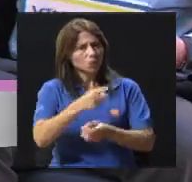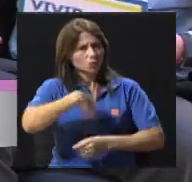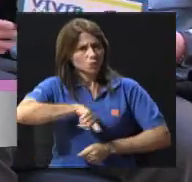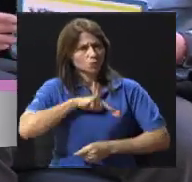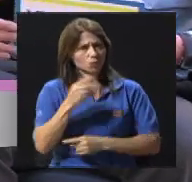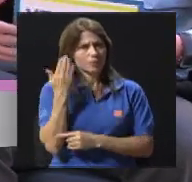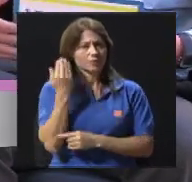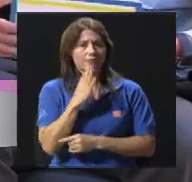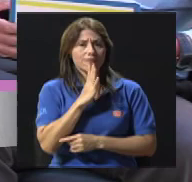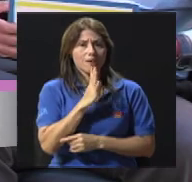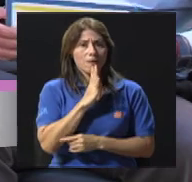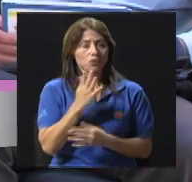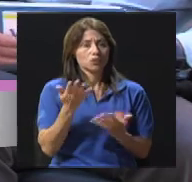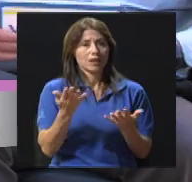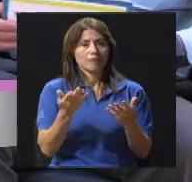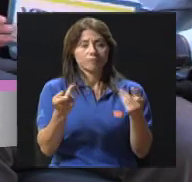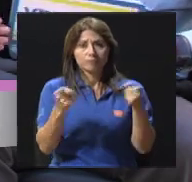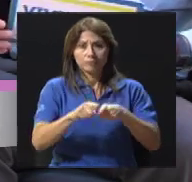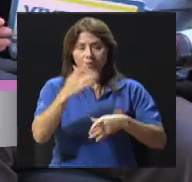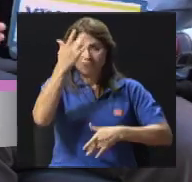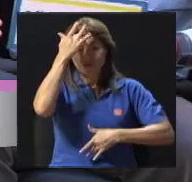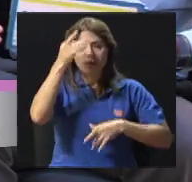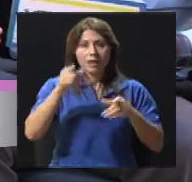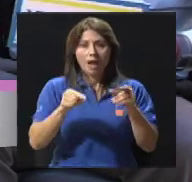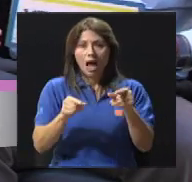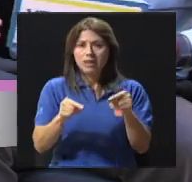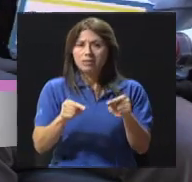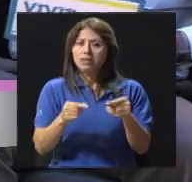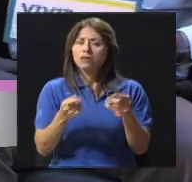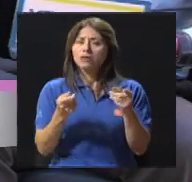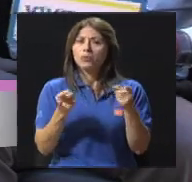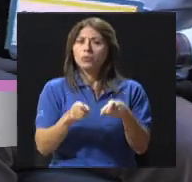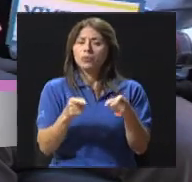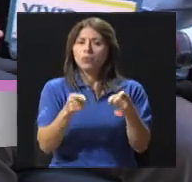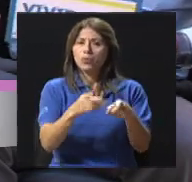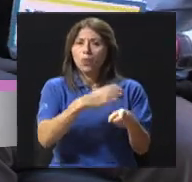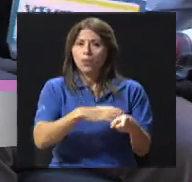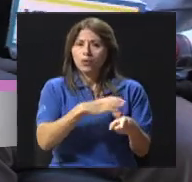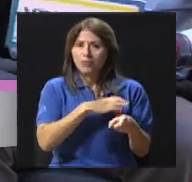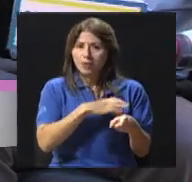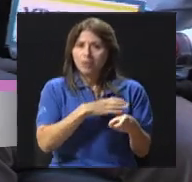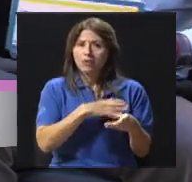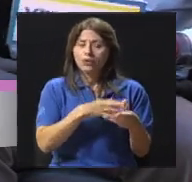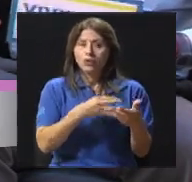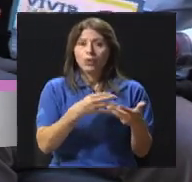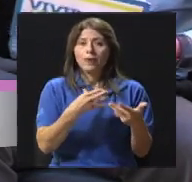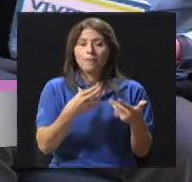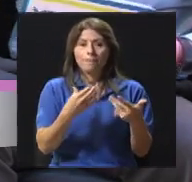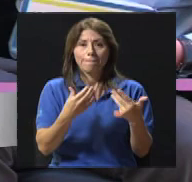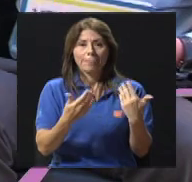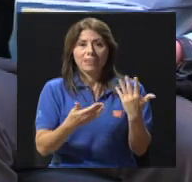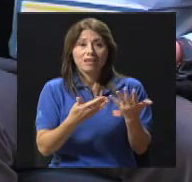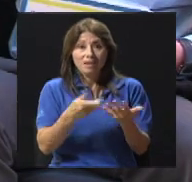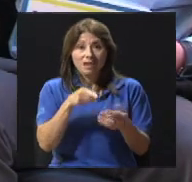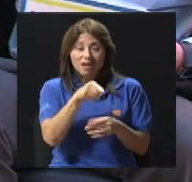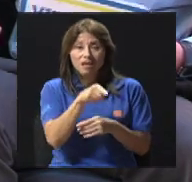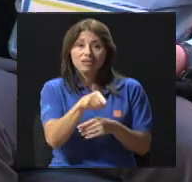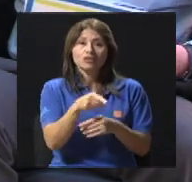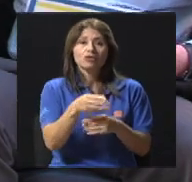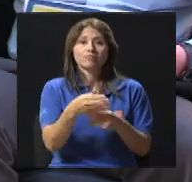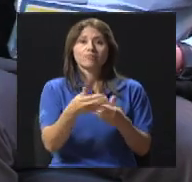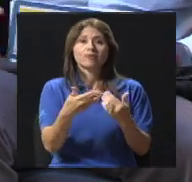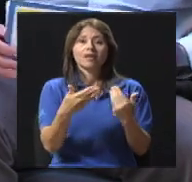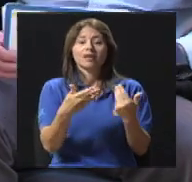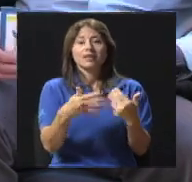ha tenido un comportamiento que va en crecimiento y que está desplazando, ¿verdad?, otras enfermedades como